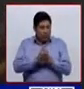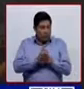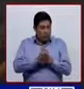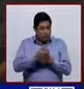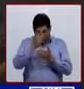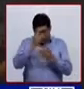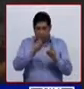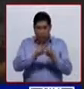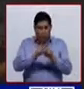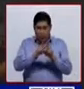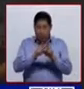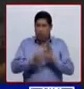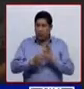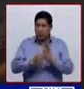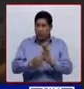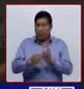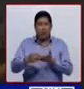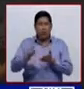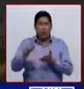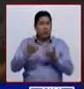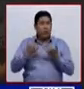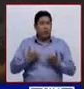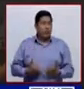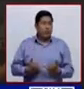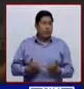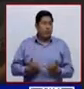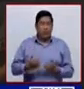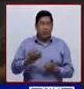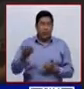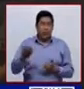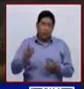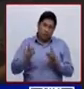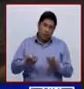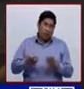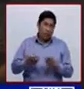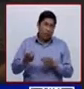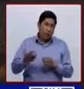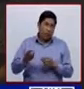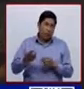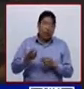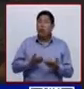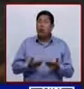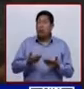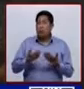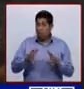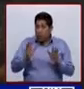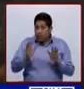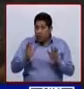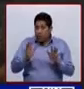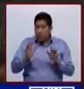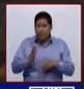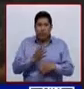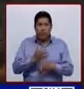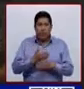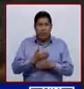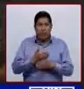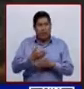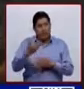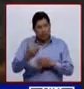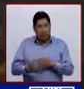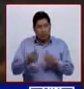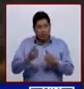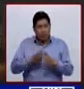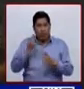Coherente. Lo hemos puesto en consideración, se ha aprobado el día de hoy, para que así, una vez se agoten